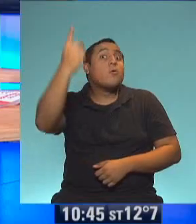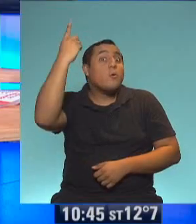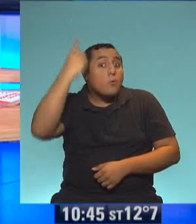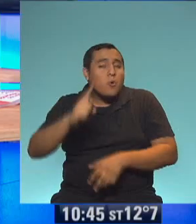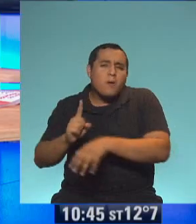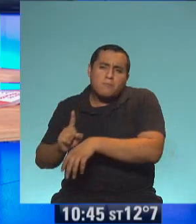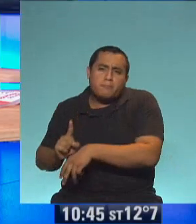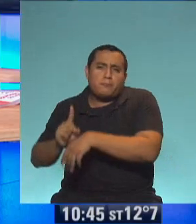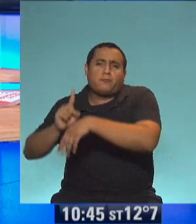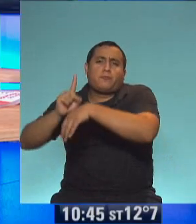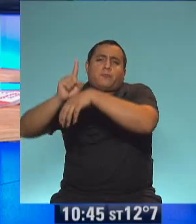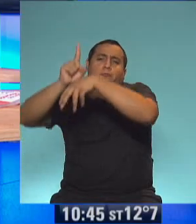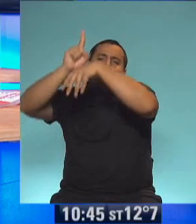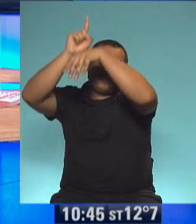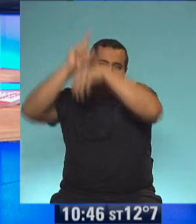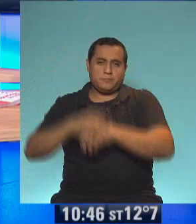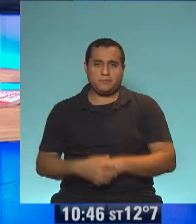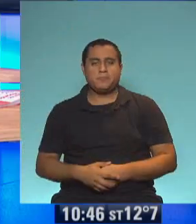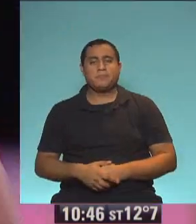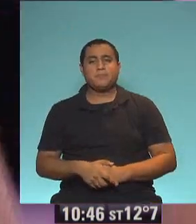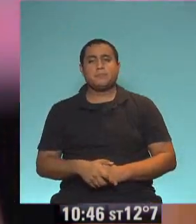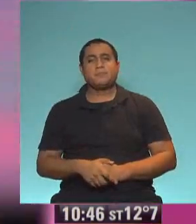¡10, 9, 8, 7, 6, 5, 4, 3, 2, 1! ¡Despegue!